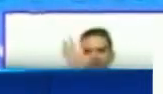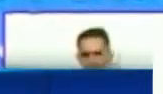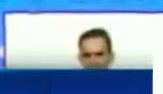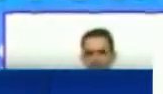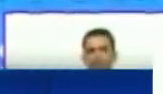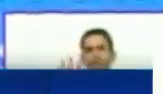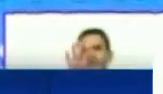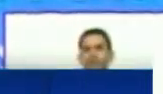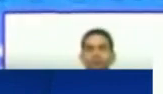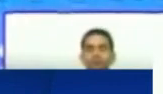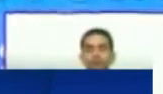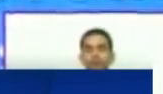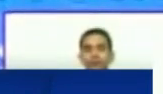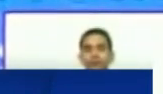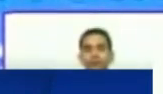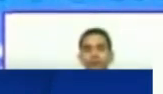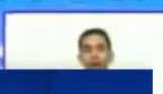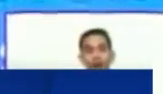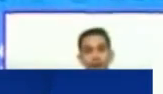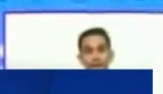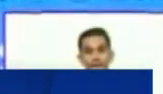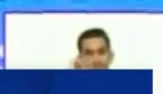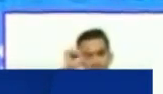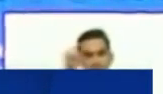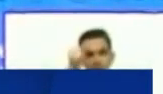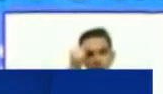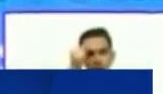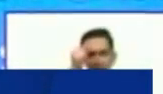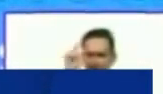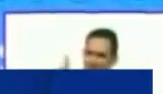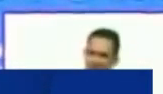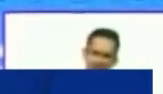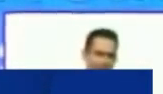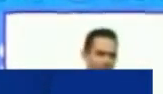Mi gobierno, junto al pueblo hondureño,